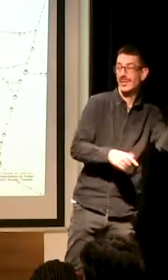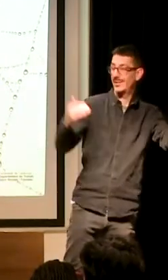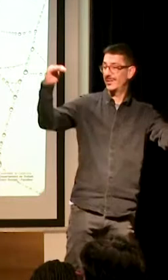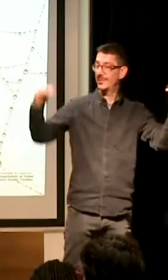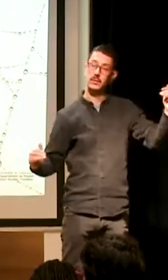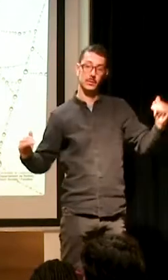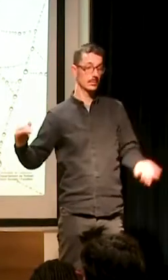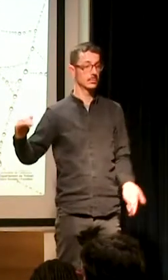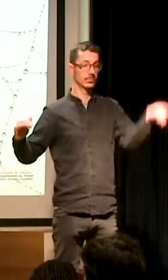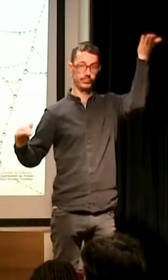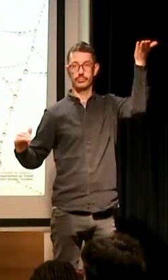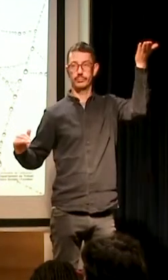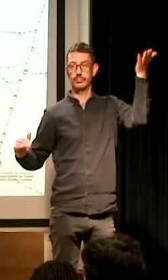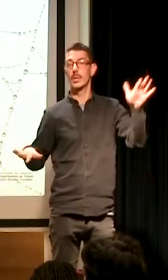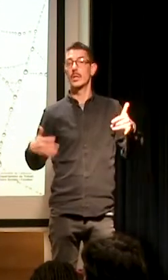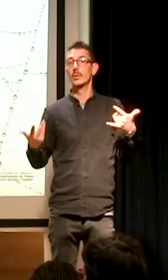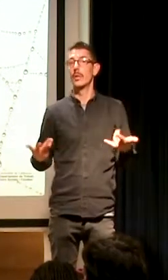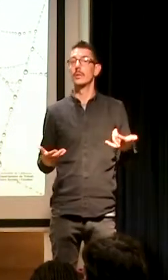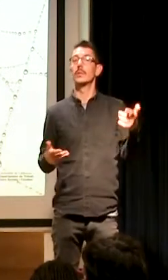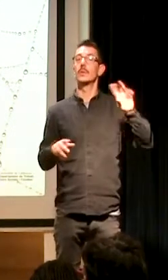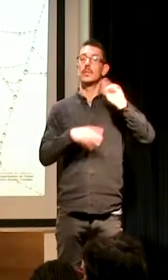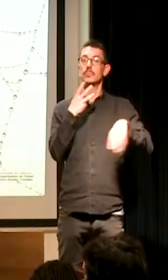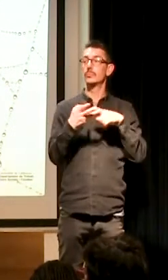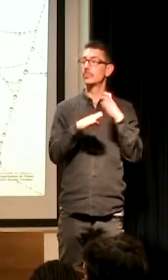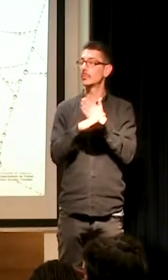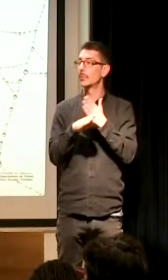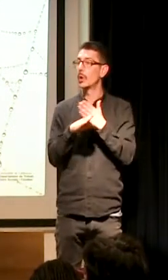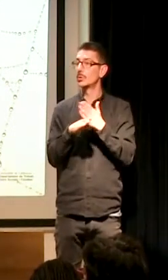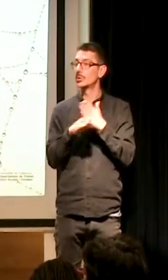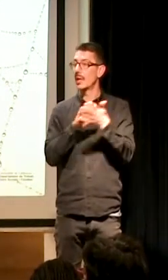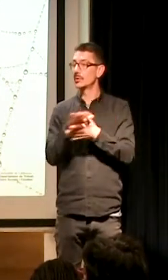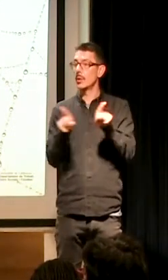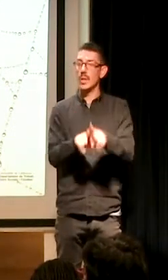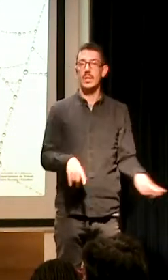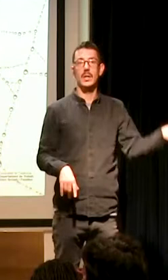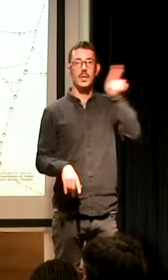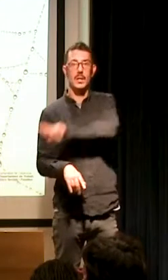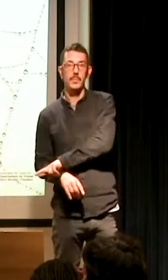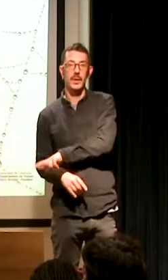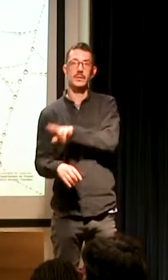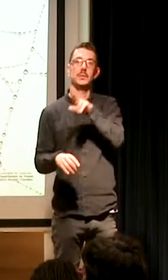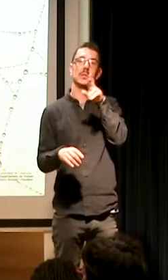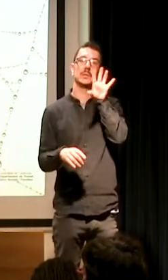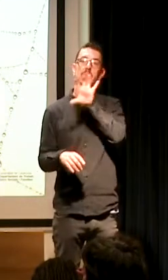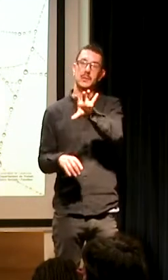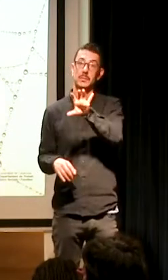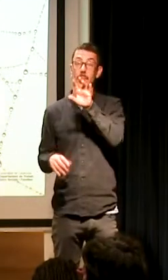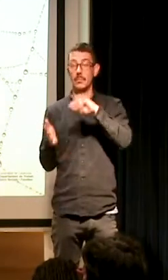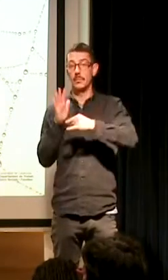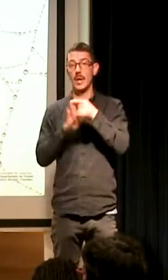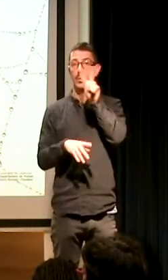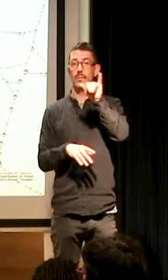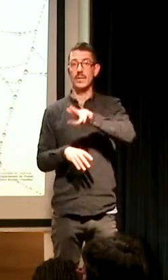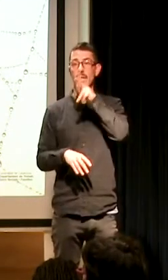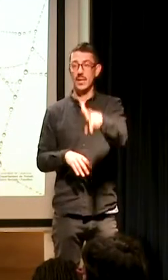de vergüenza. Y luego la Montse Pineda pues nos ha hecho un repaso por este plan de VIH del Estado español y de cómo se